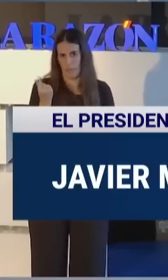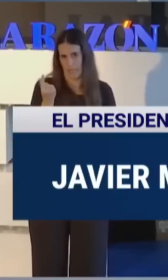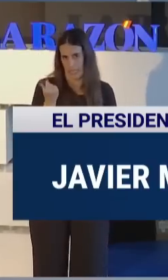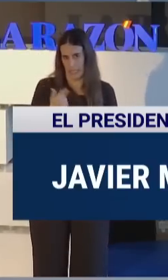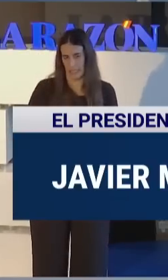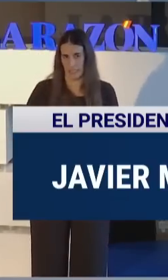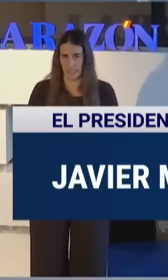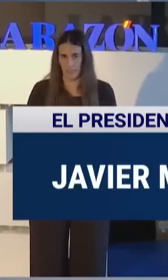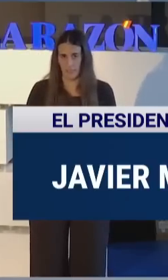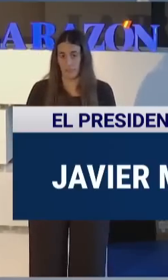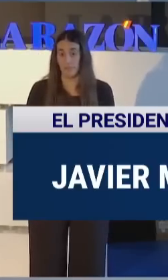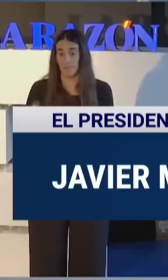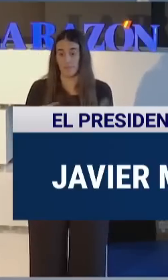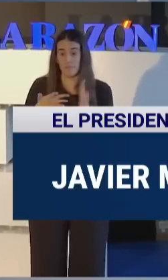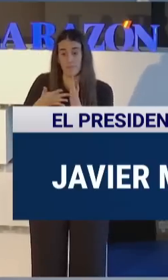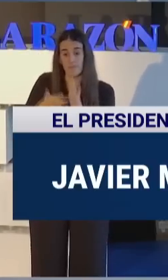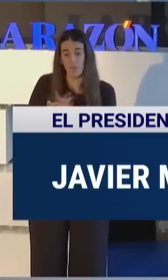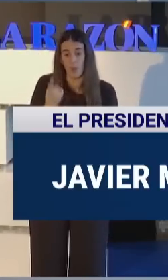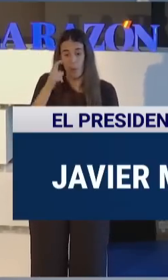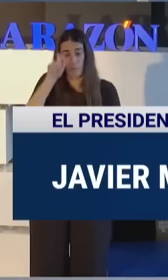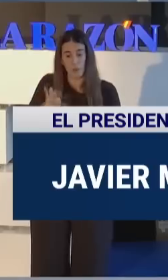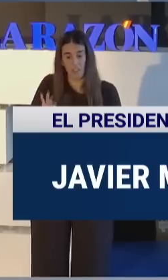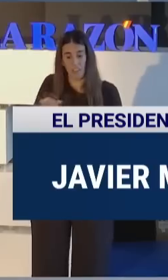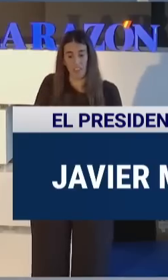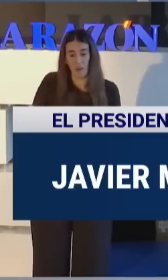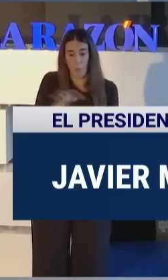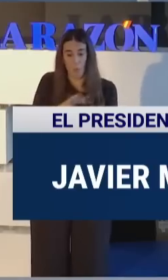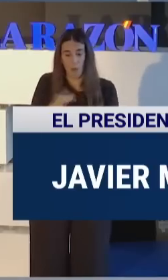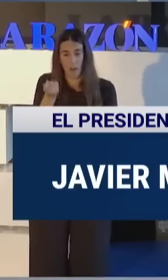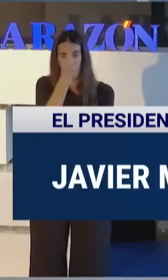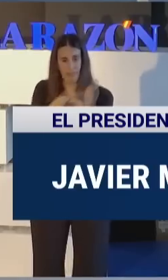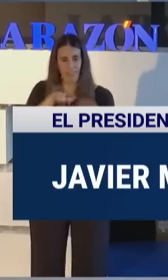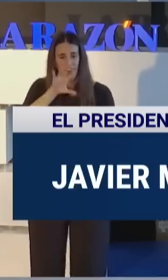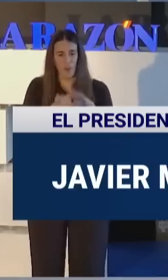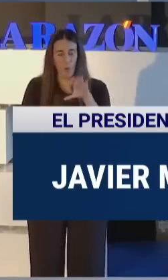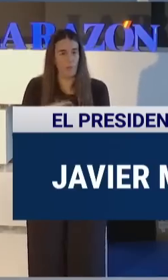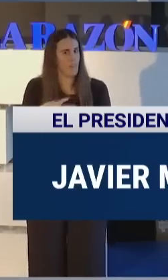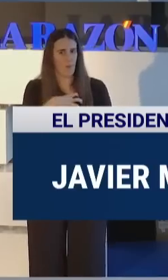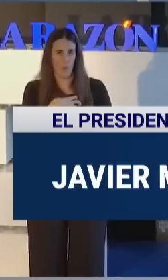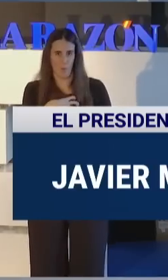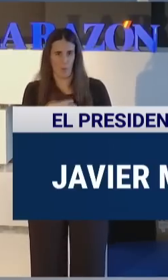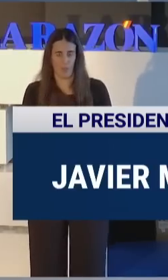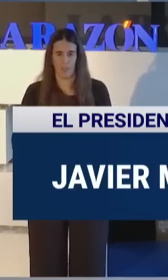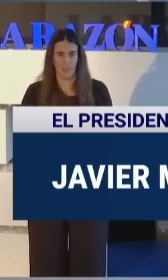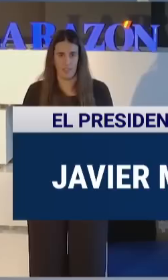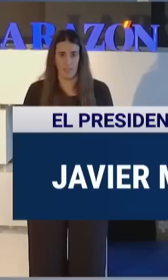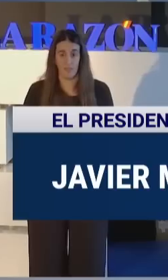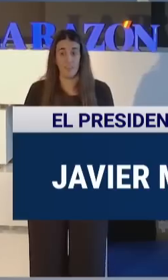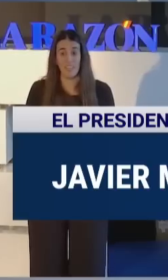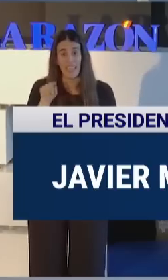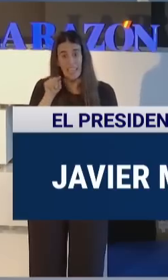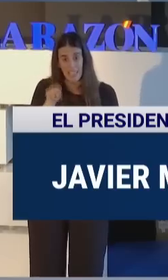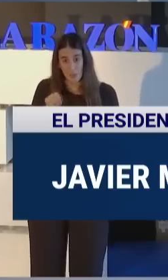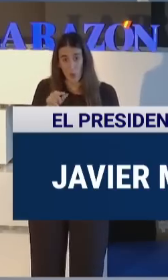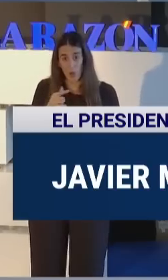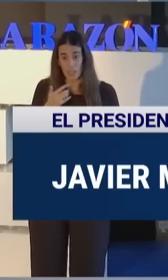¿no? Es decir, el hecho de que uno no pueda decidir qué moneda comprar, en qué moneda quedarse. Bueno, eso por